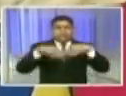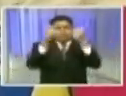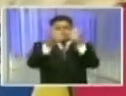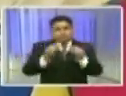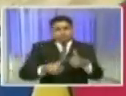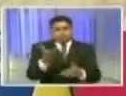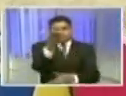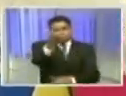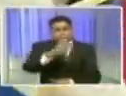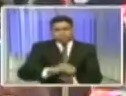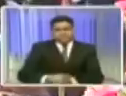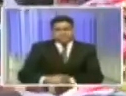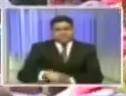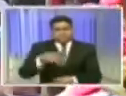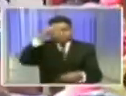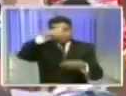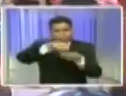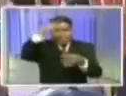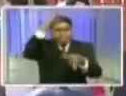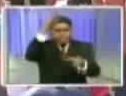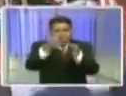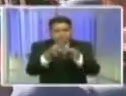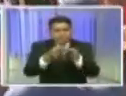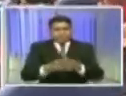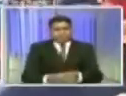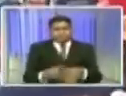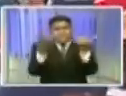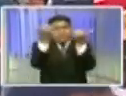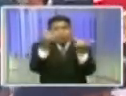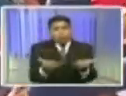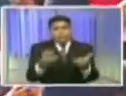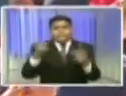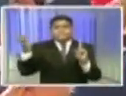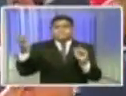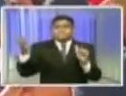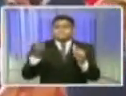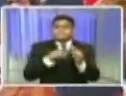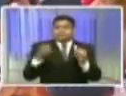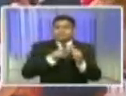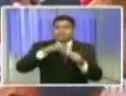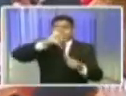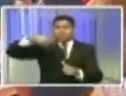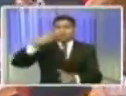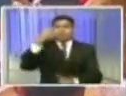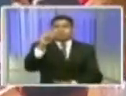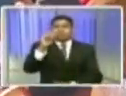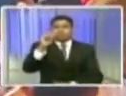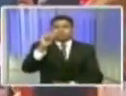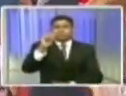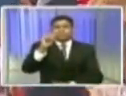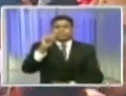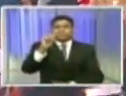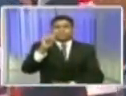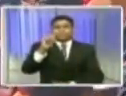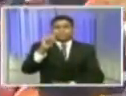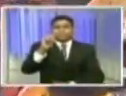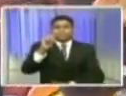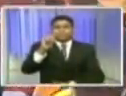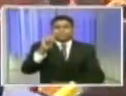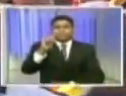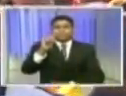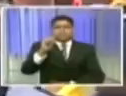ustedes depositan su fe, que hoy, primero de junio, le dé a Venezuela un